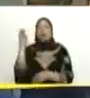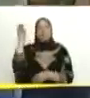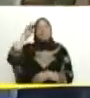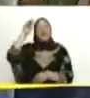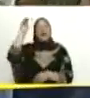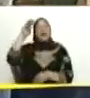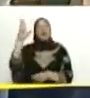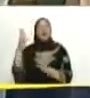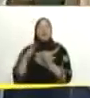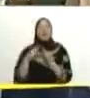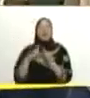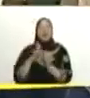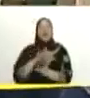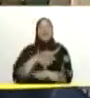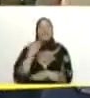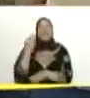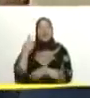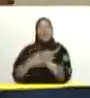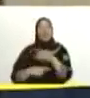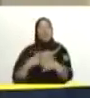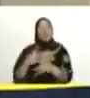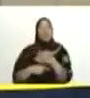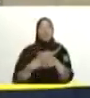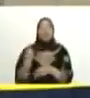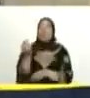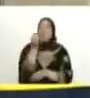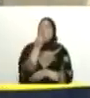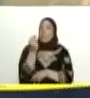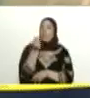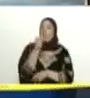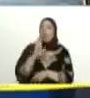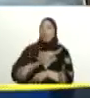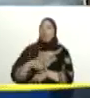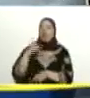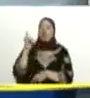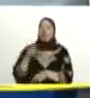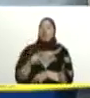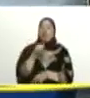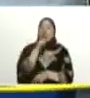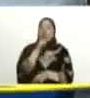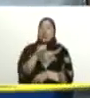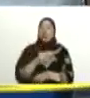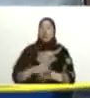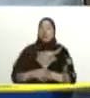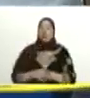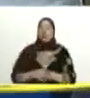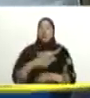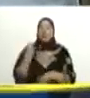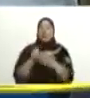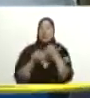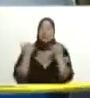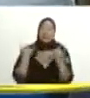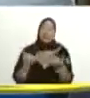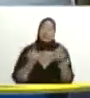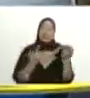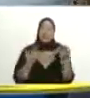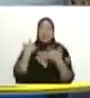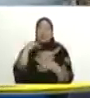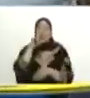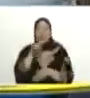hogar, como usted puede ver la producción de alimentos, como puede ver también lo que tiene que ver los